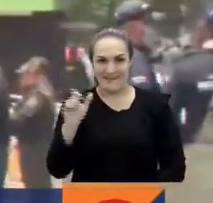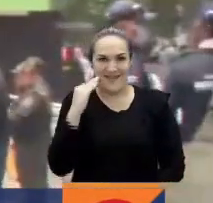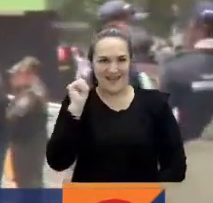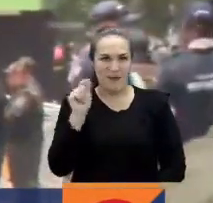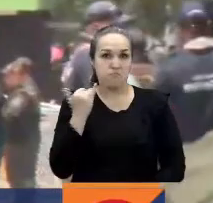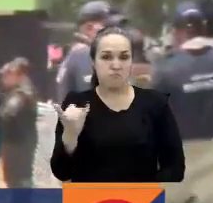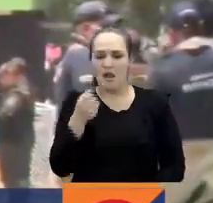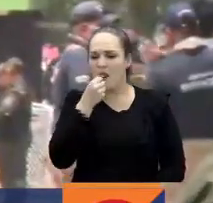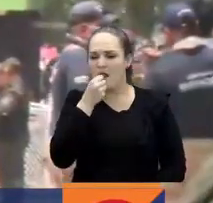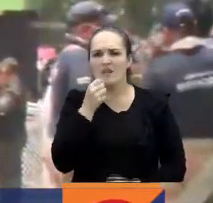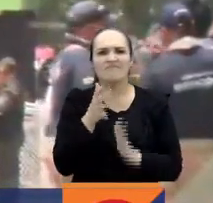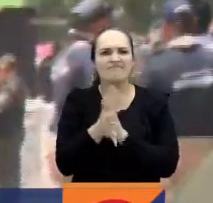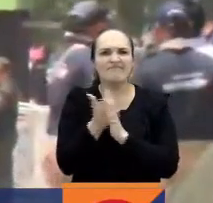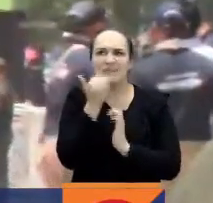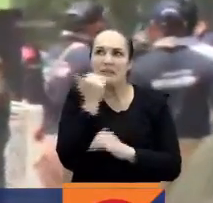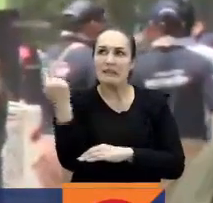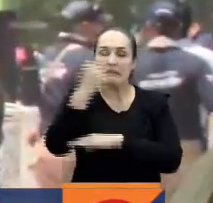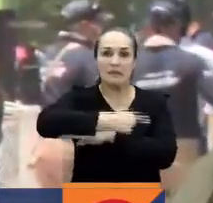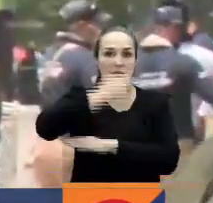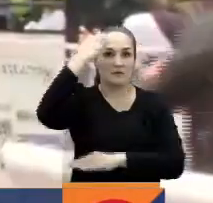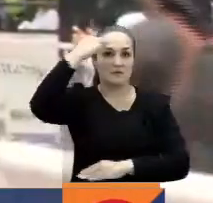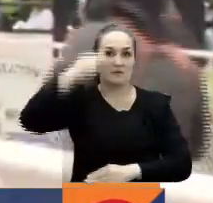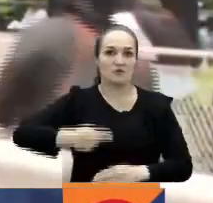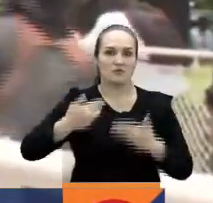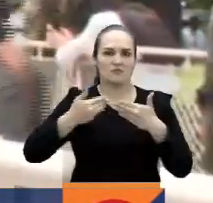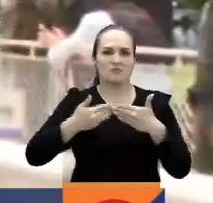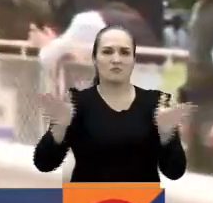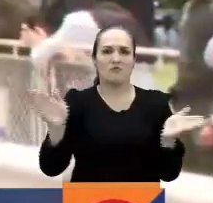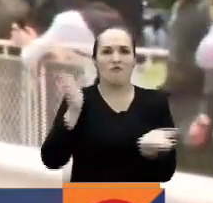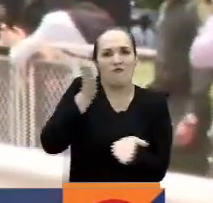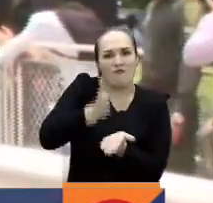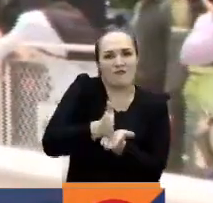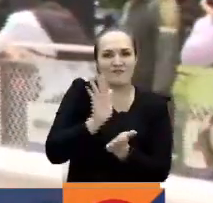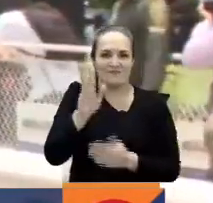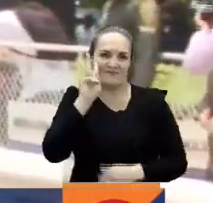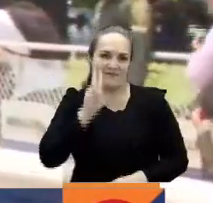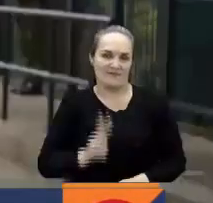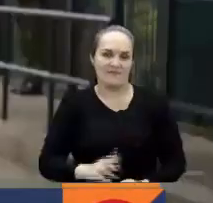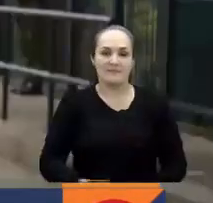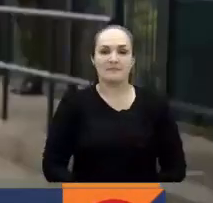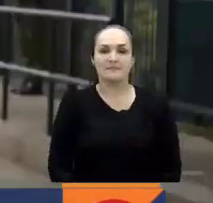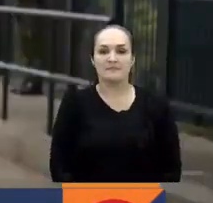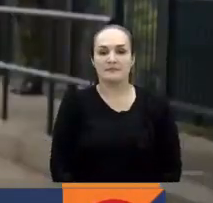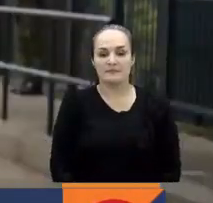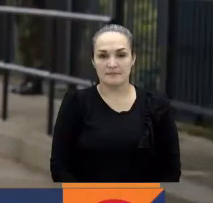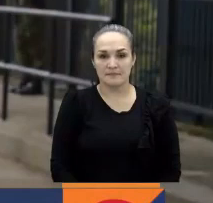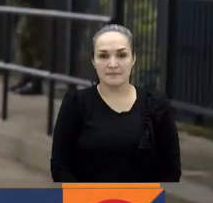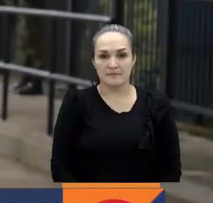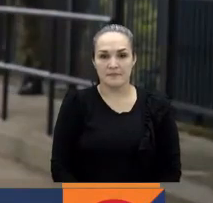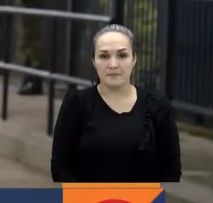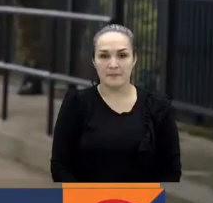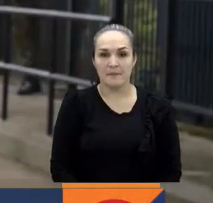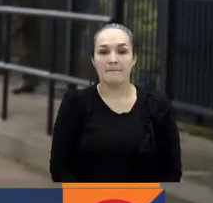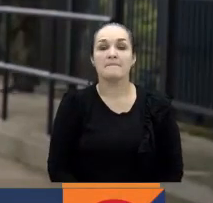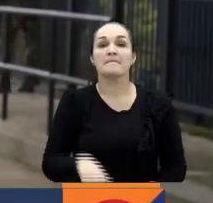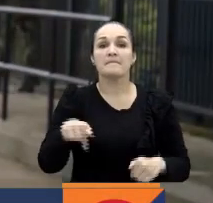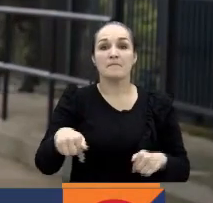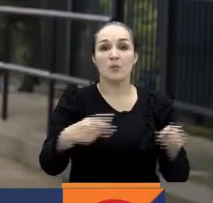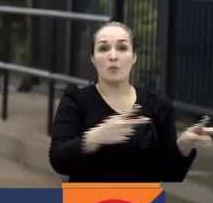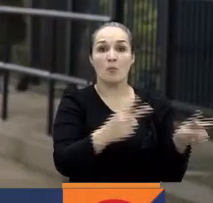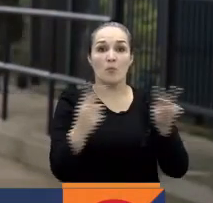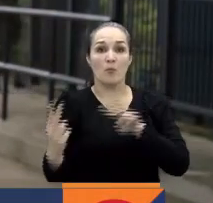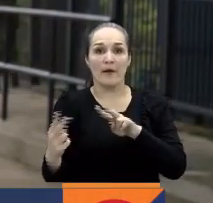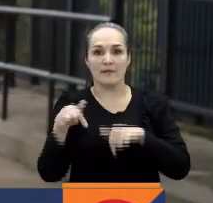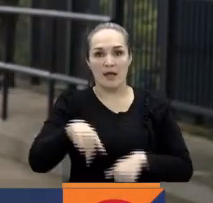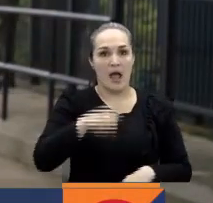sobre lo que ocurrió hoy en esta jornada histórica en la apertura de las fronteras con Venezuela. En el puente internacional José Antonio Páez de